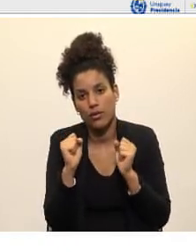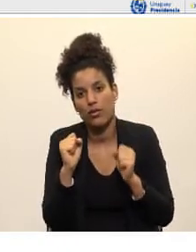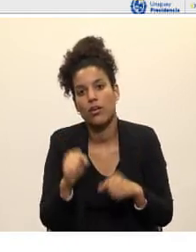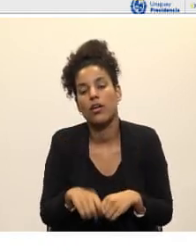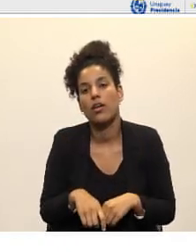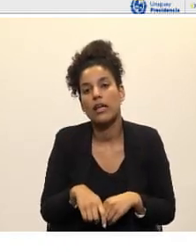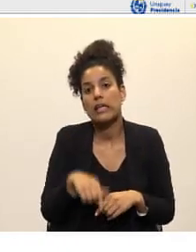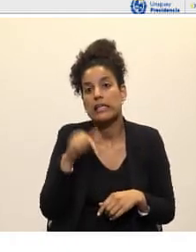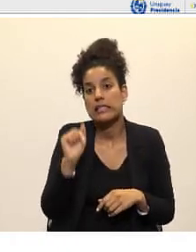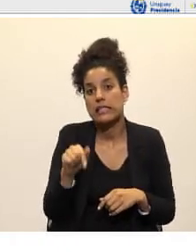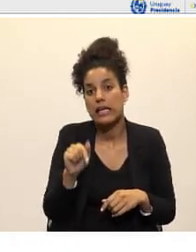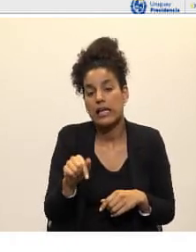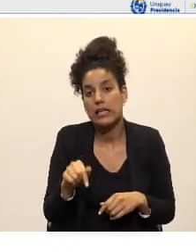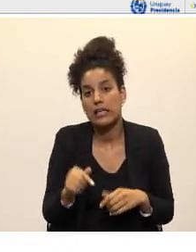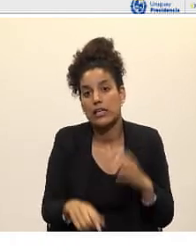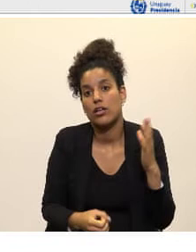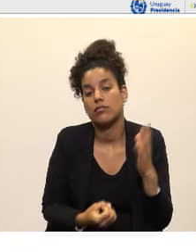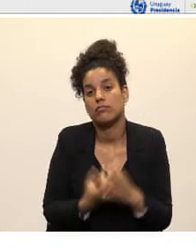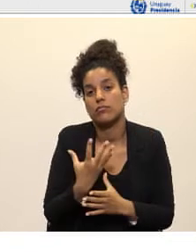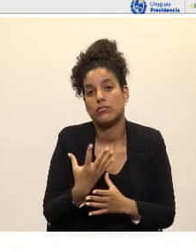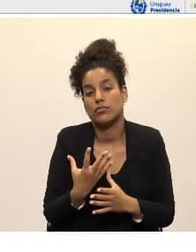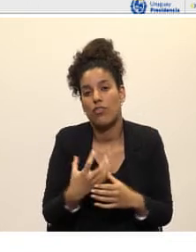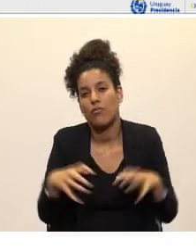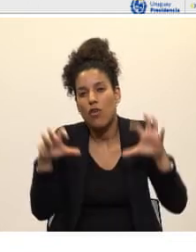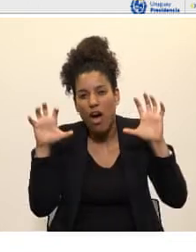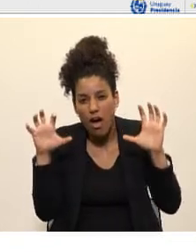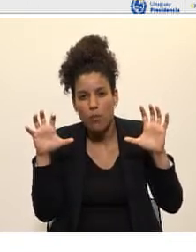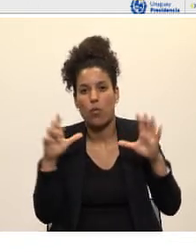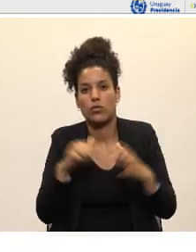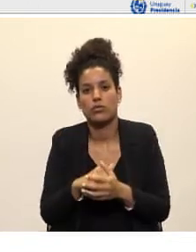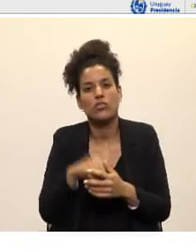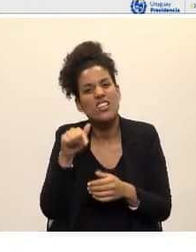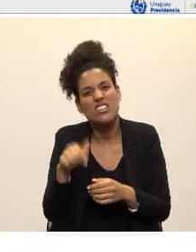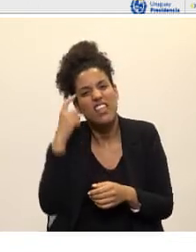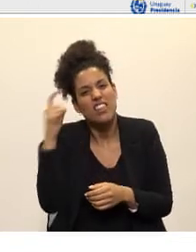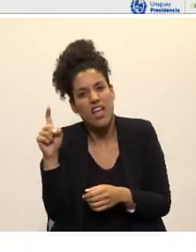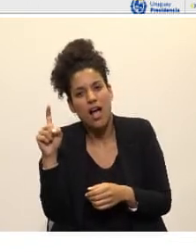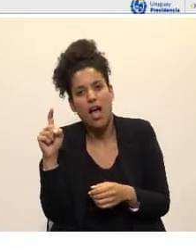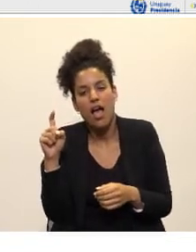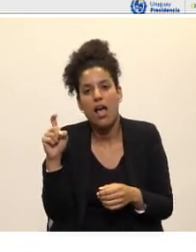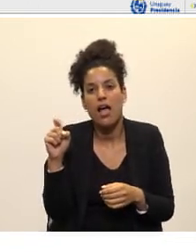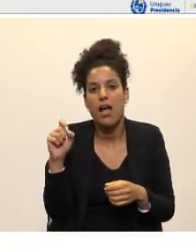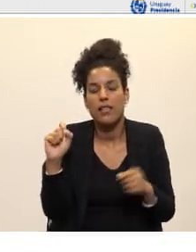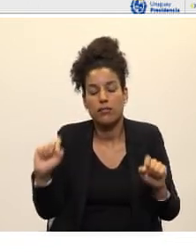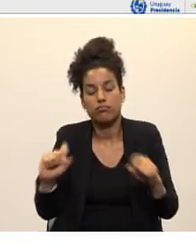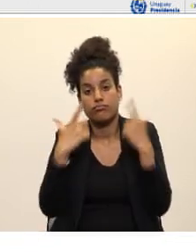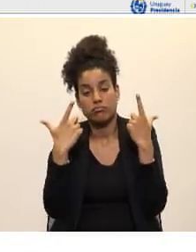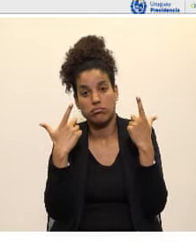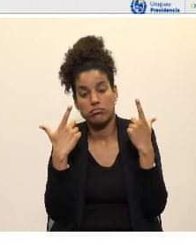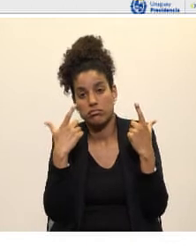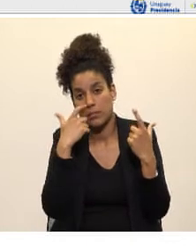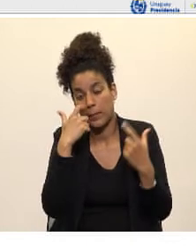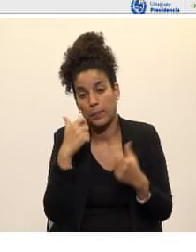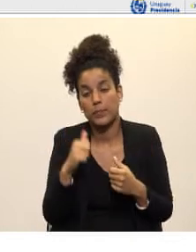surgen los monstruos. A mí me parece que esta idea de alerta, de cierta prudencia cuando